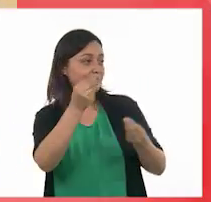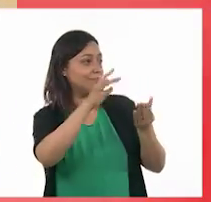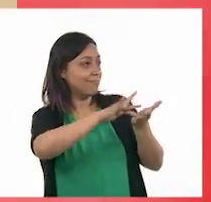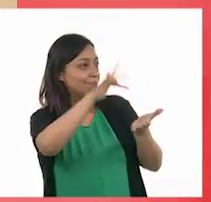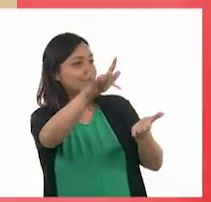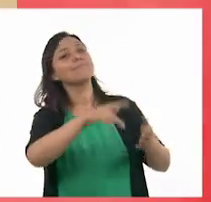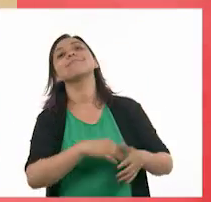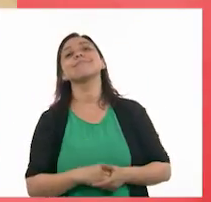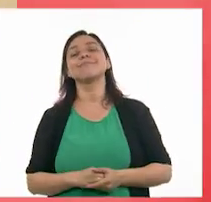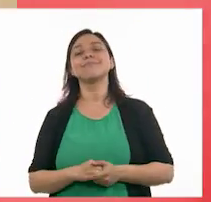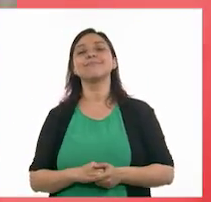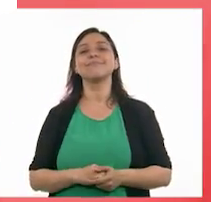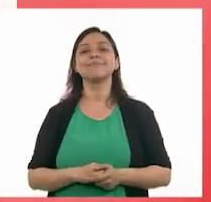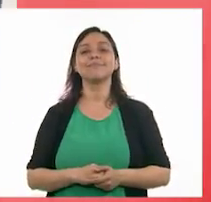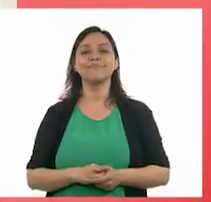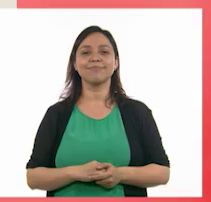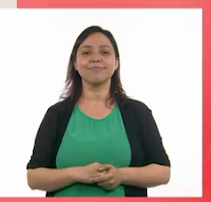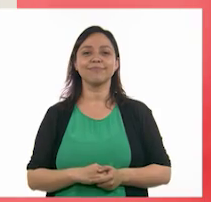Roberto. Gracias.